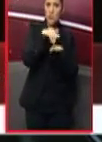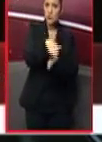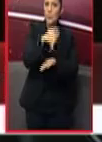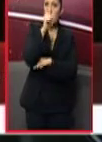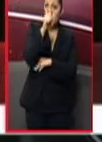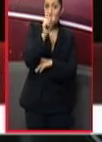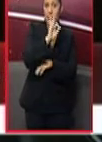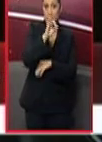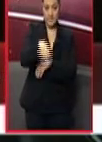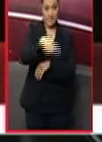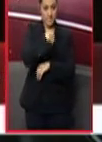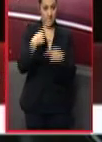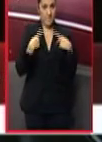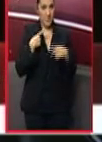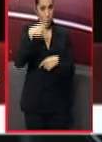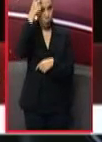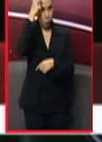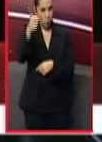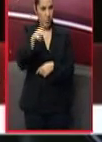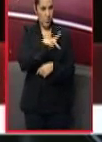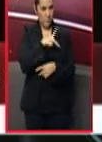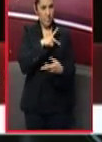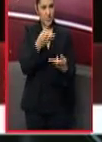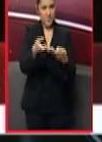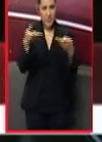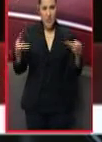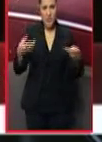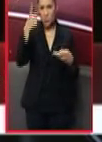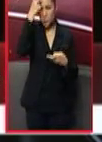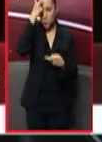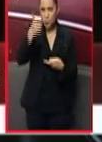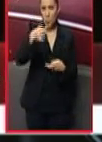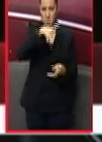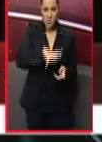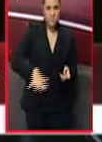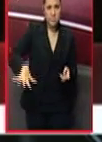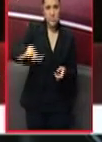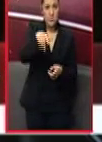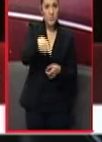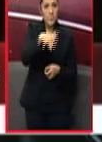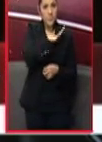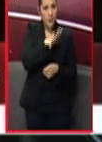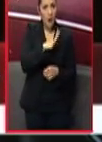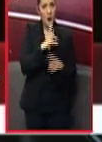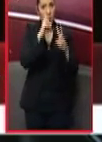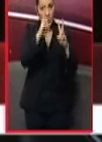o poseedores de predios cuyas características naturales tengan aportaciones de infiltración y recarga de los